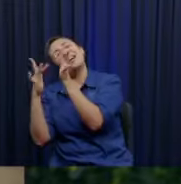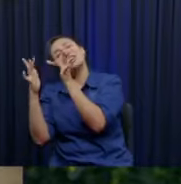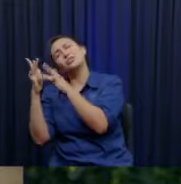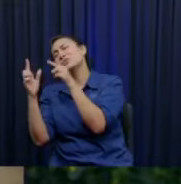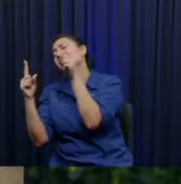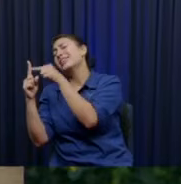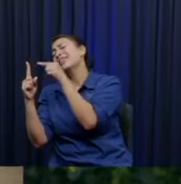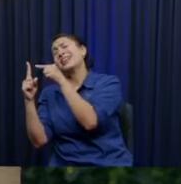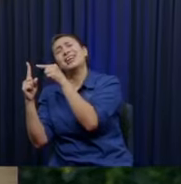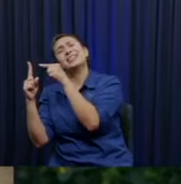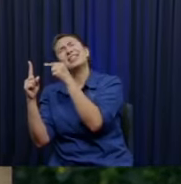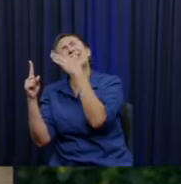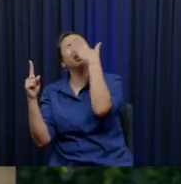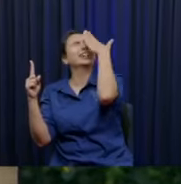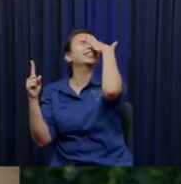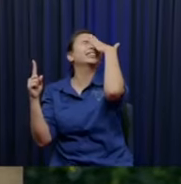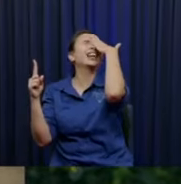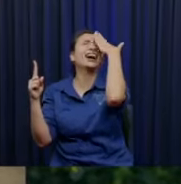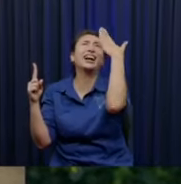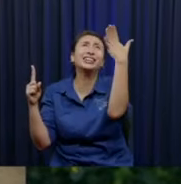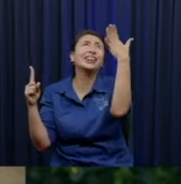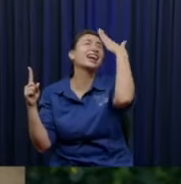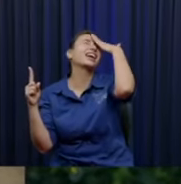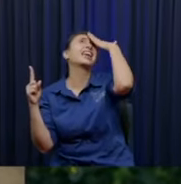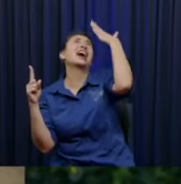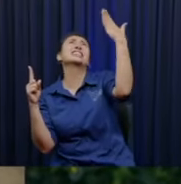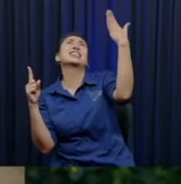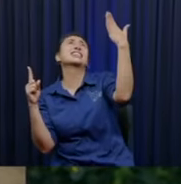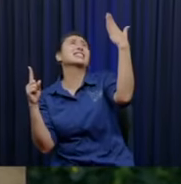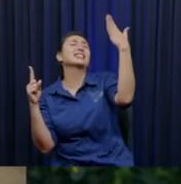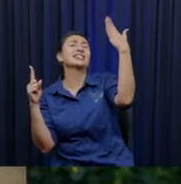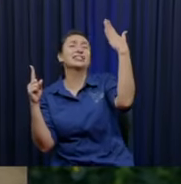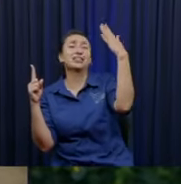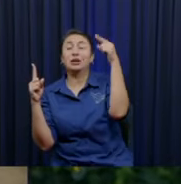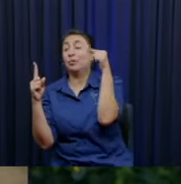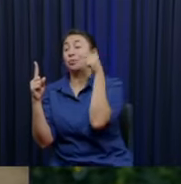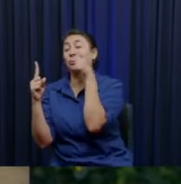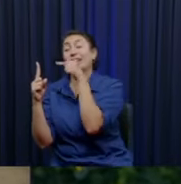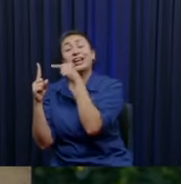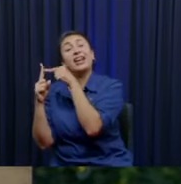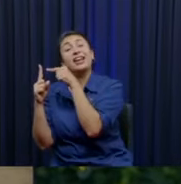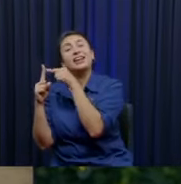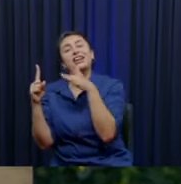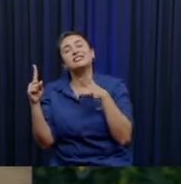tan agradecido, no, ¿verdad?, sino que, pero tan acusado,